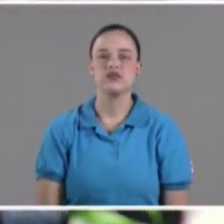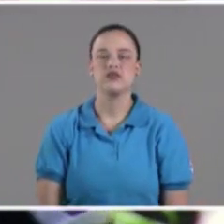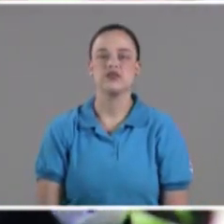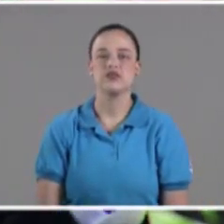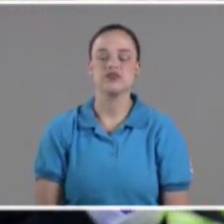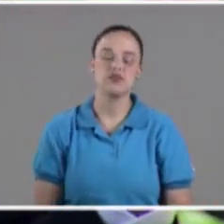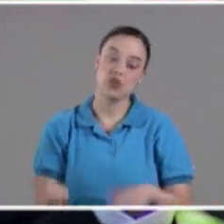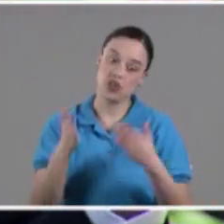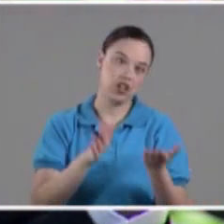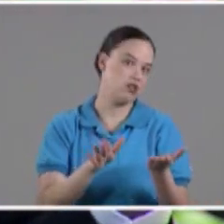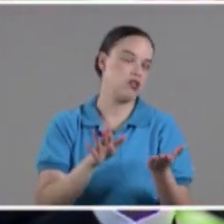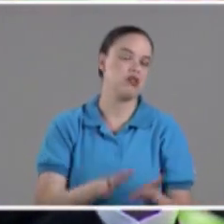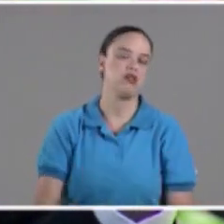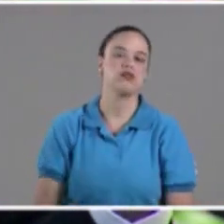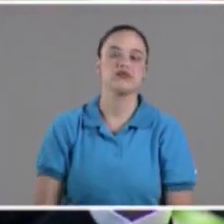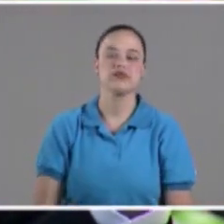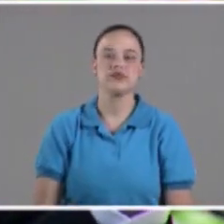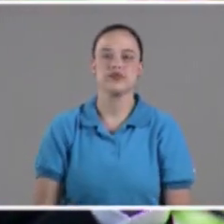morirte